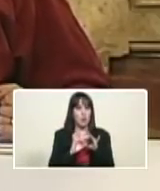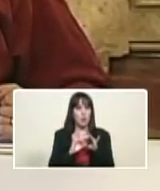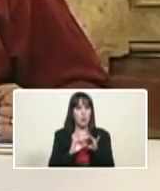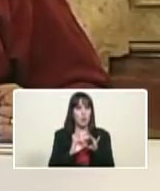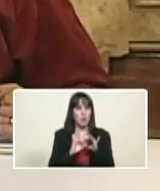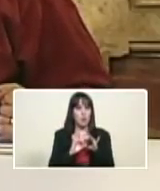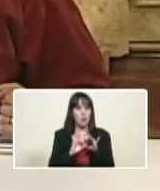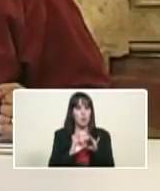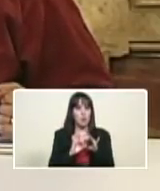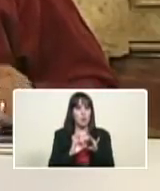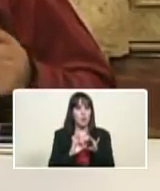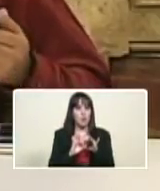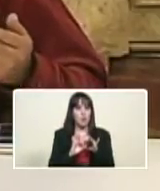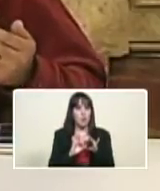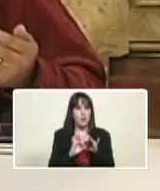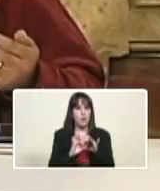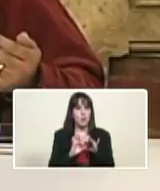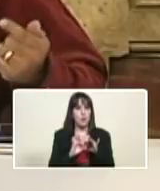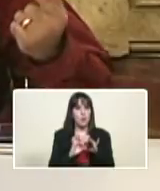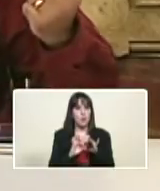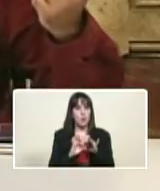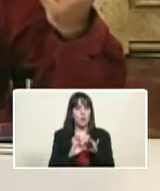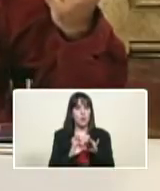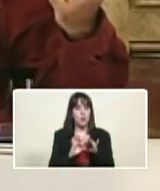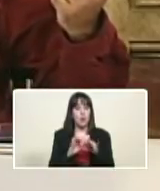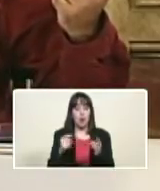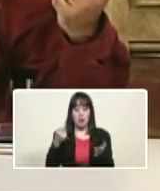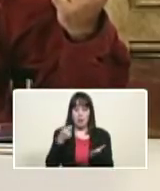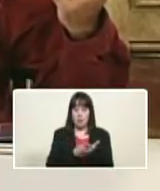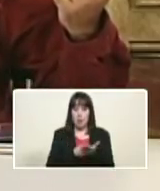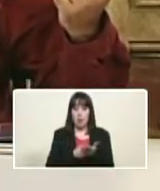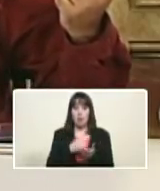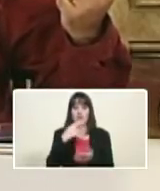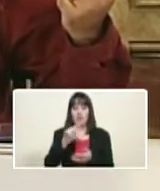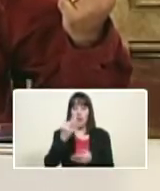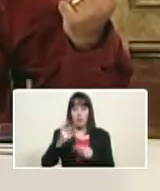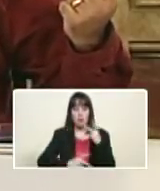vinculado al factor de costo real de producción